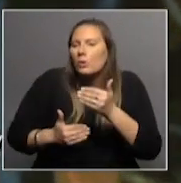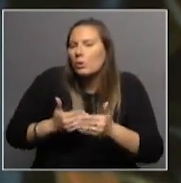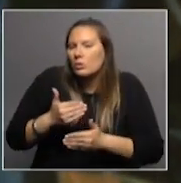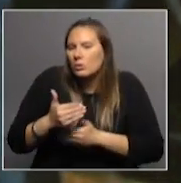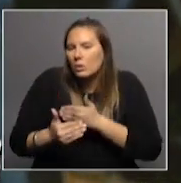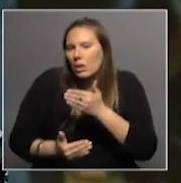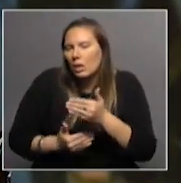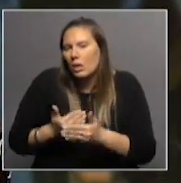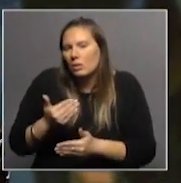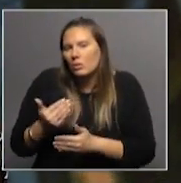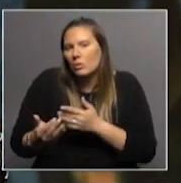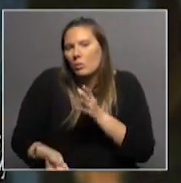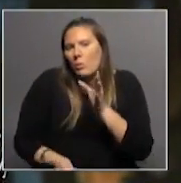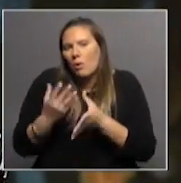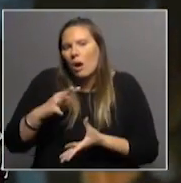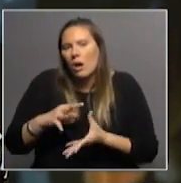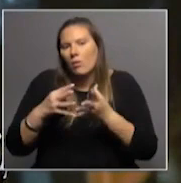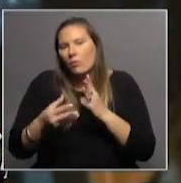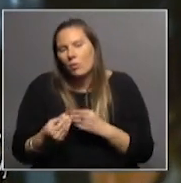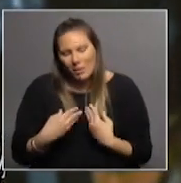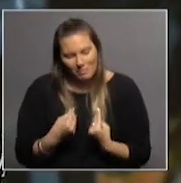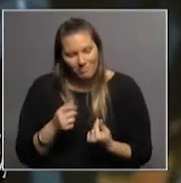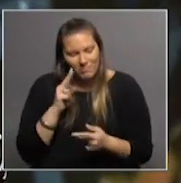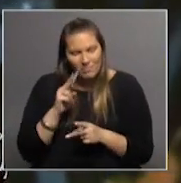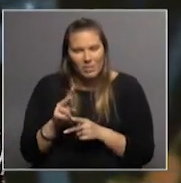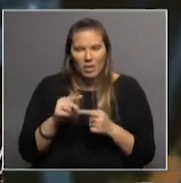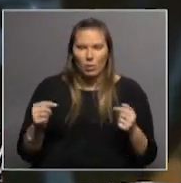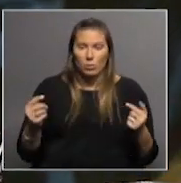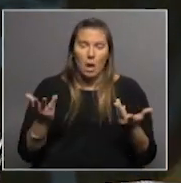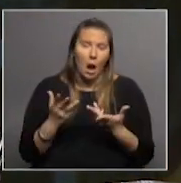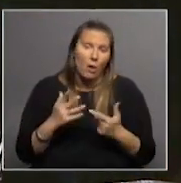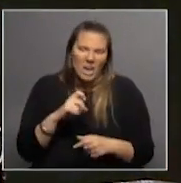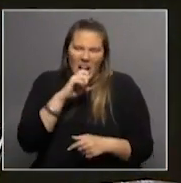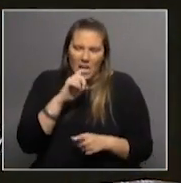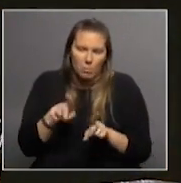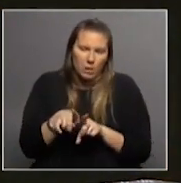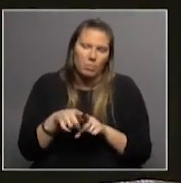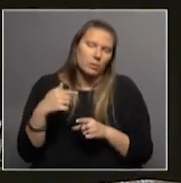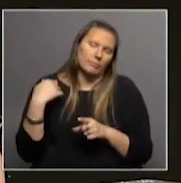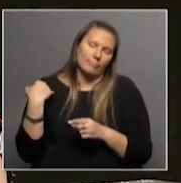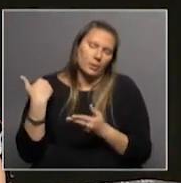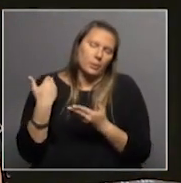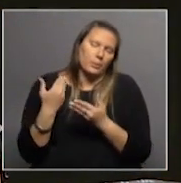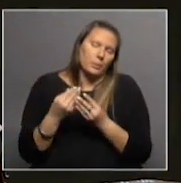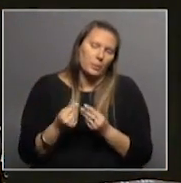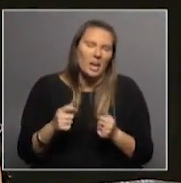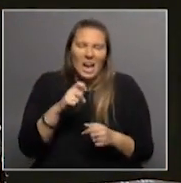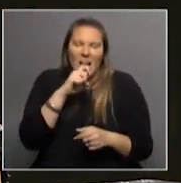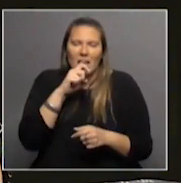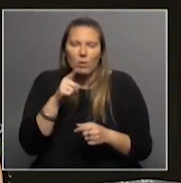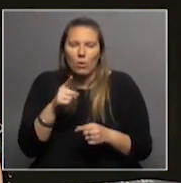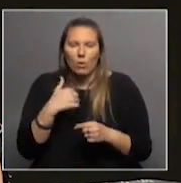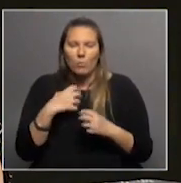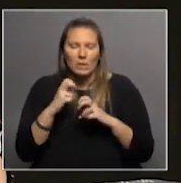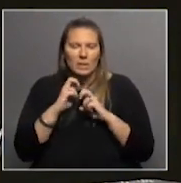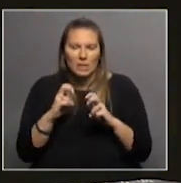nueva forma por ahí de percibir las cosas ahora ya no estoy tan enojada pero hablo del enojo como ese punto